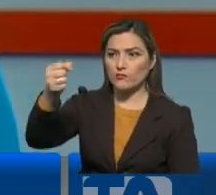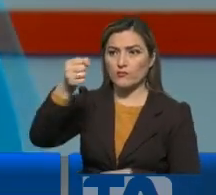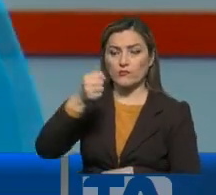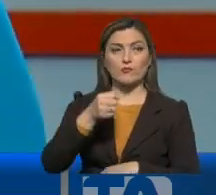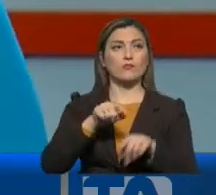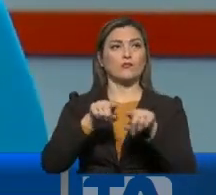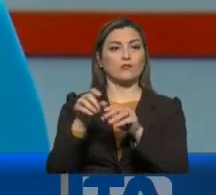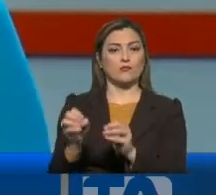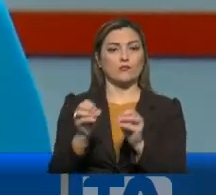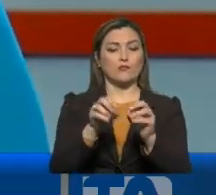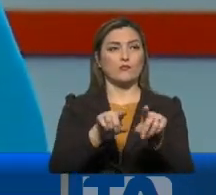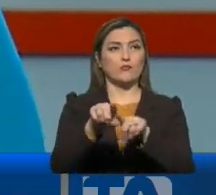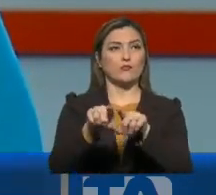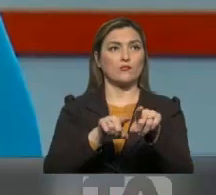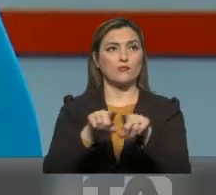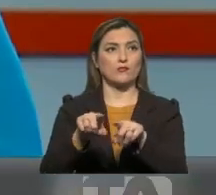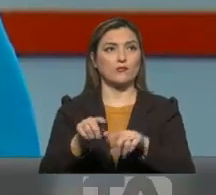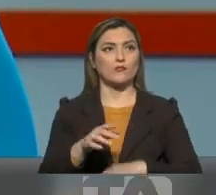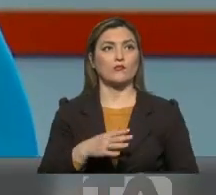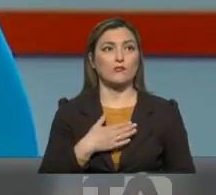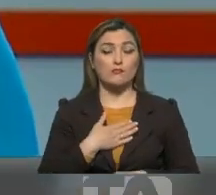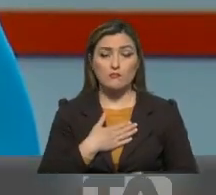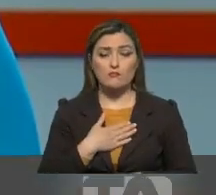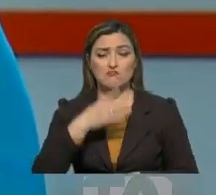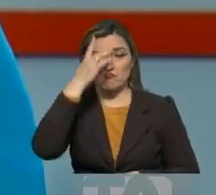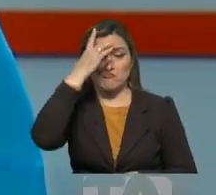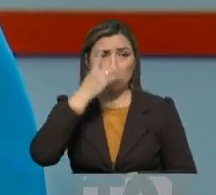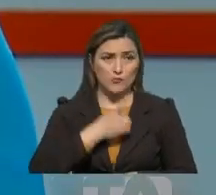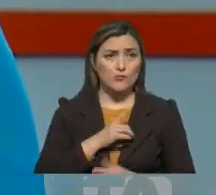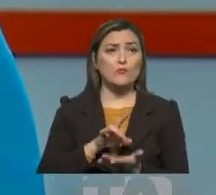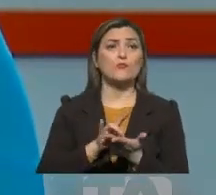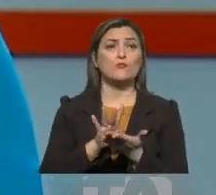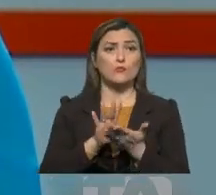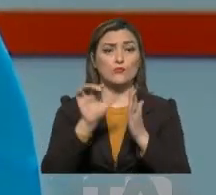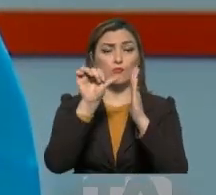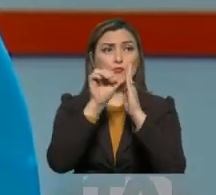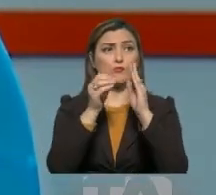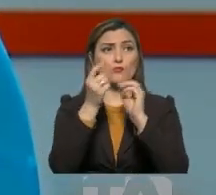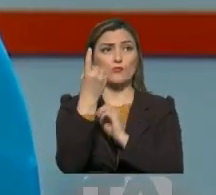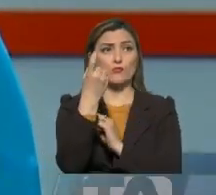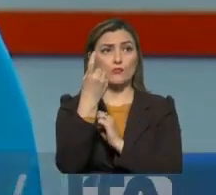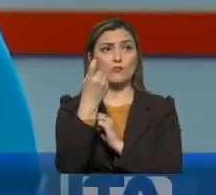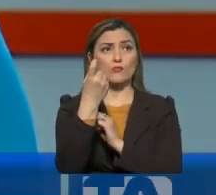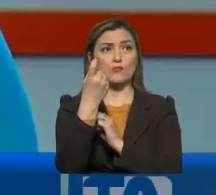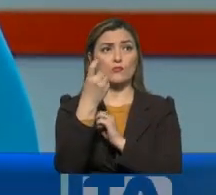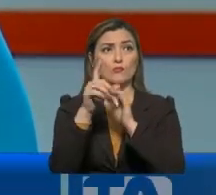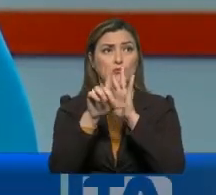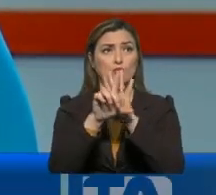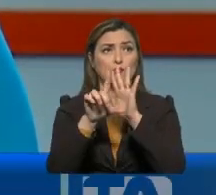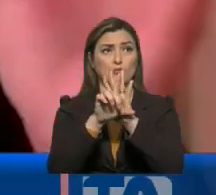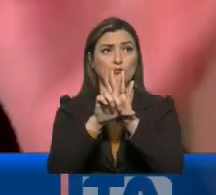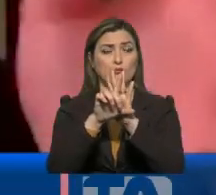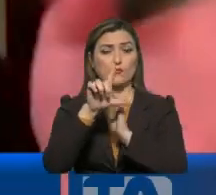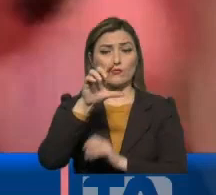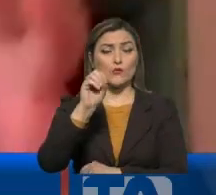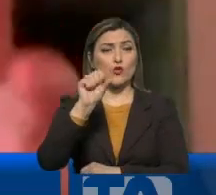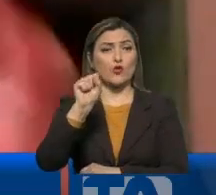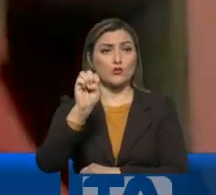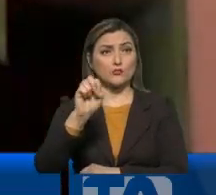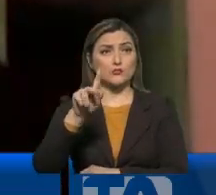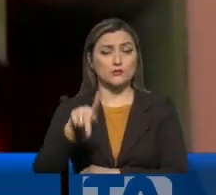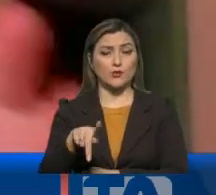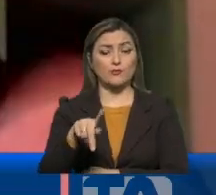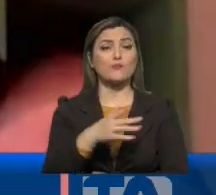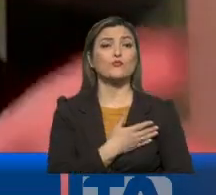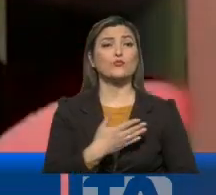el concurso lo que nosotros que tenemos en la facultad de remover según el artículo 11 la de la ley del lado ser el presidente de